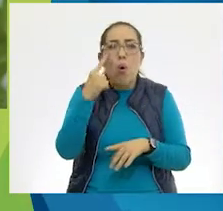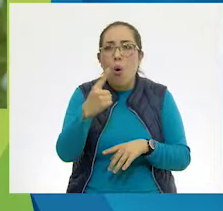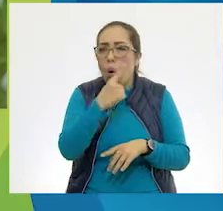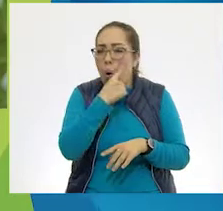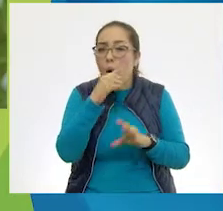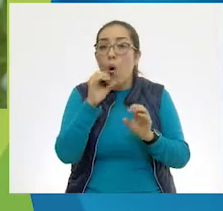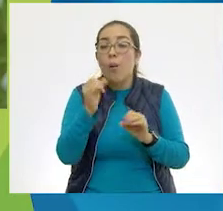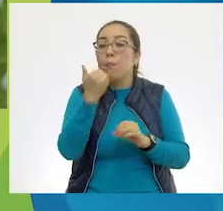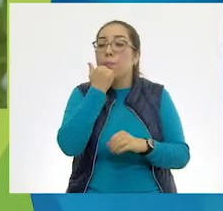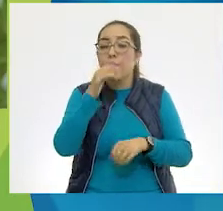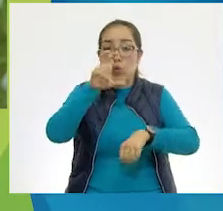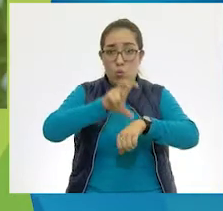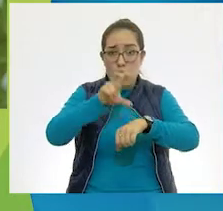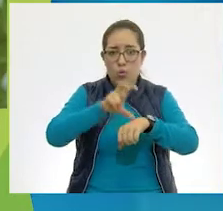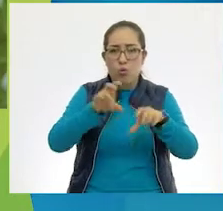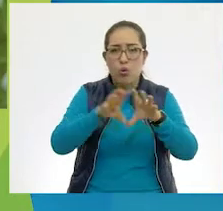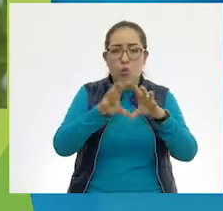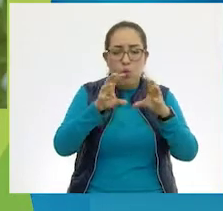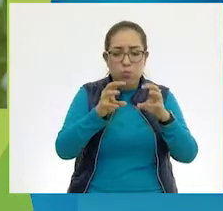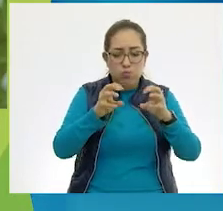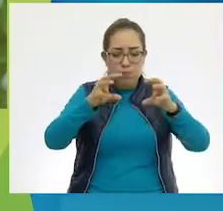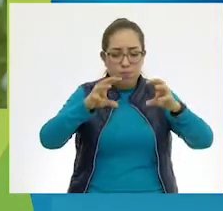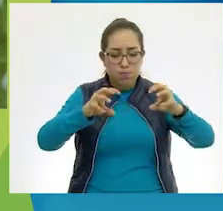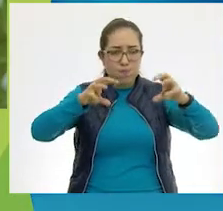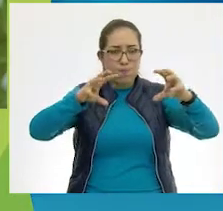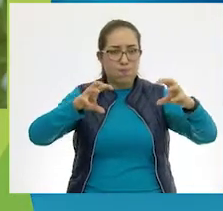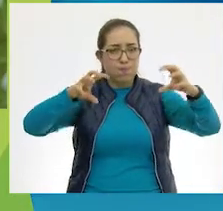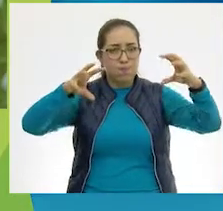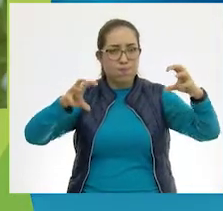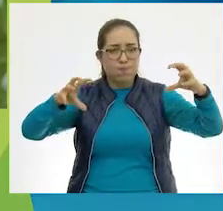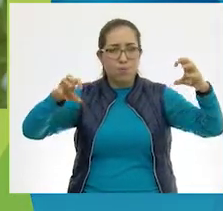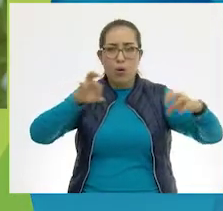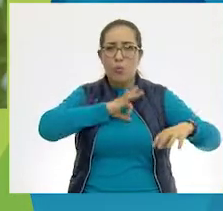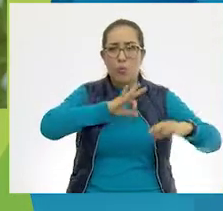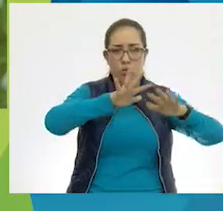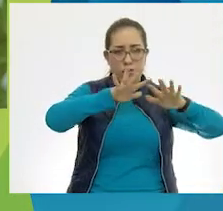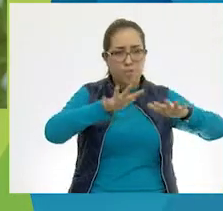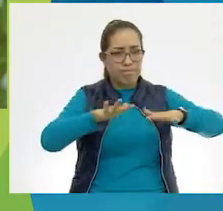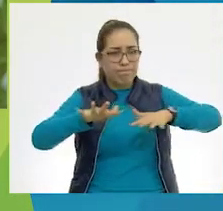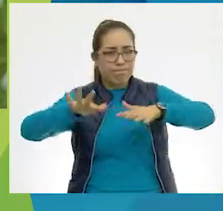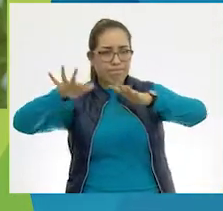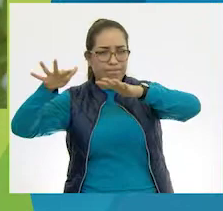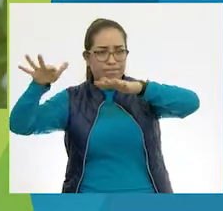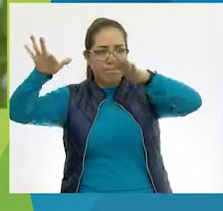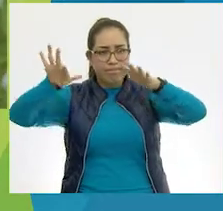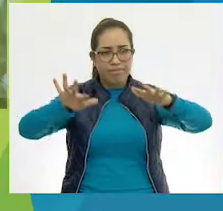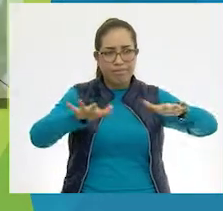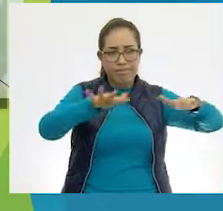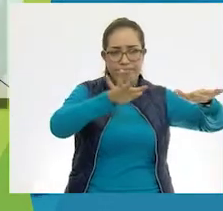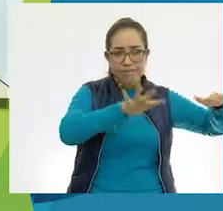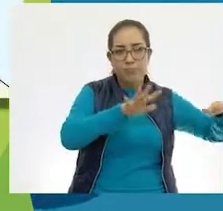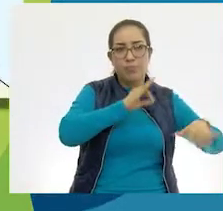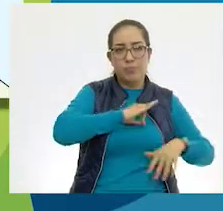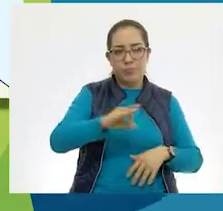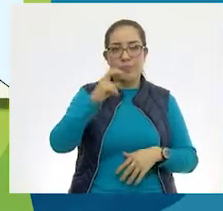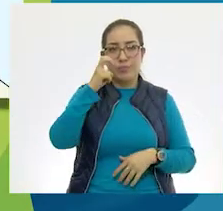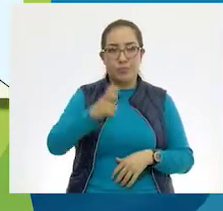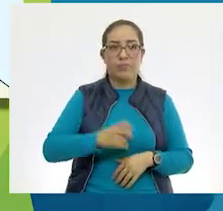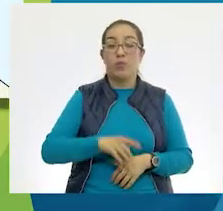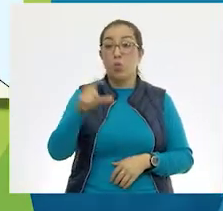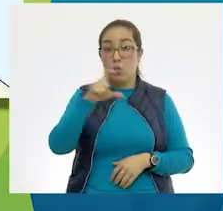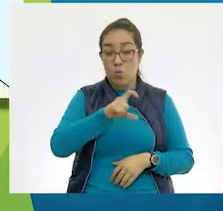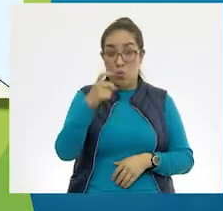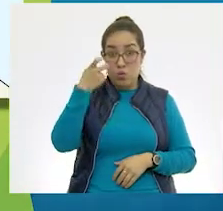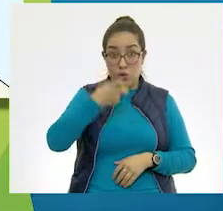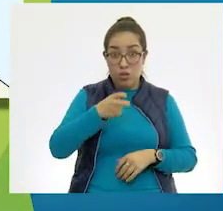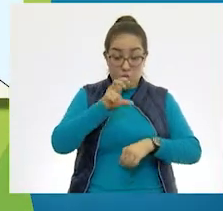gelatinosos, lo que les permite flotar y adherirse a alguna superficie bajo el agua. Una vez que se